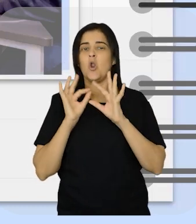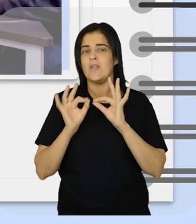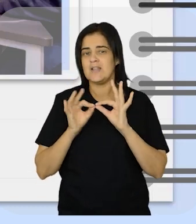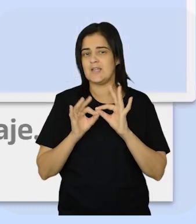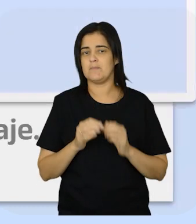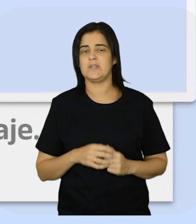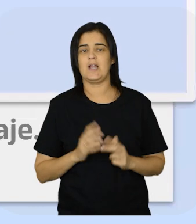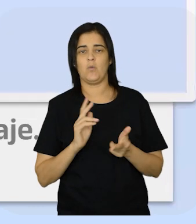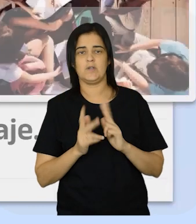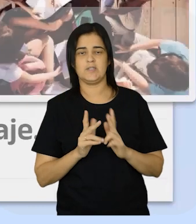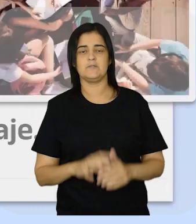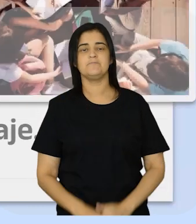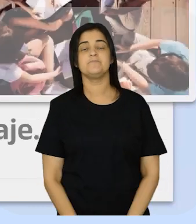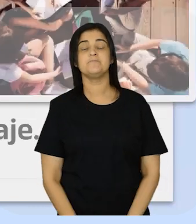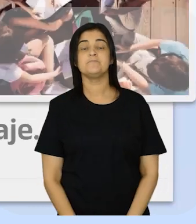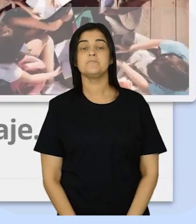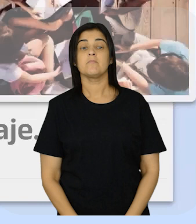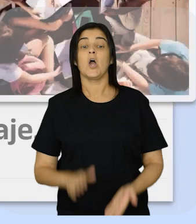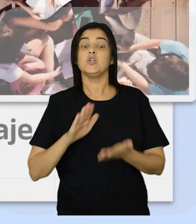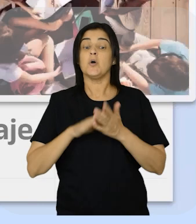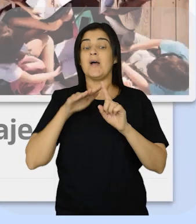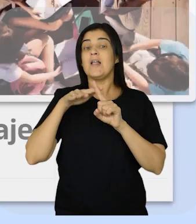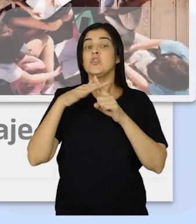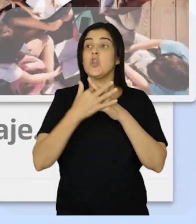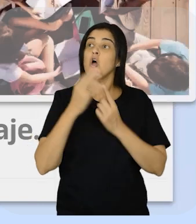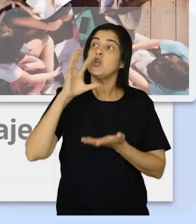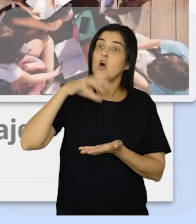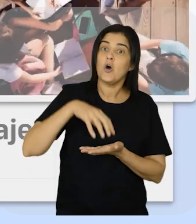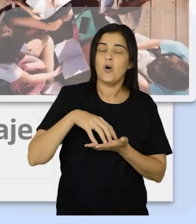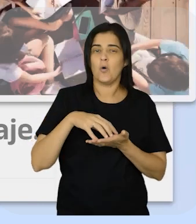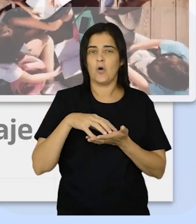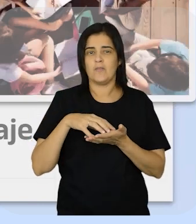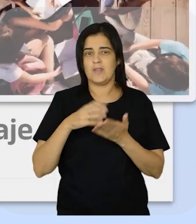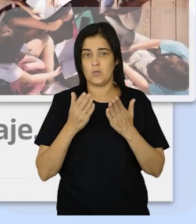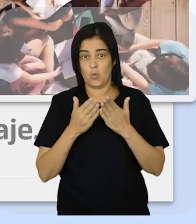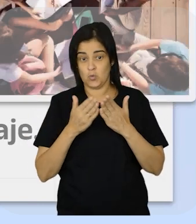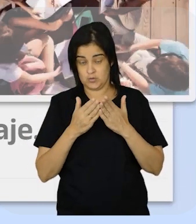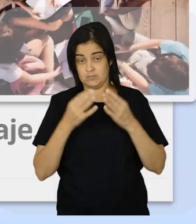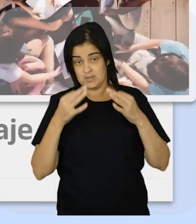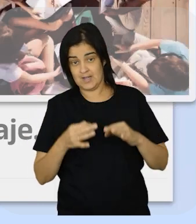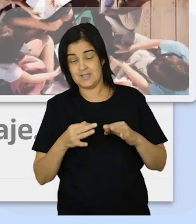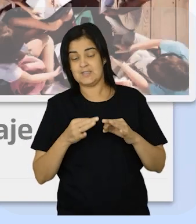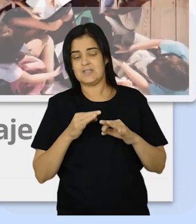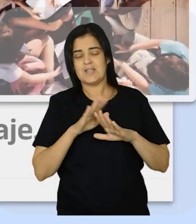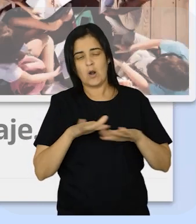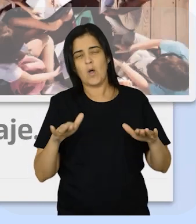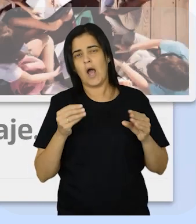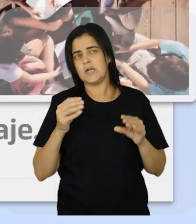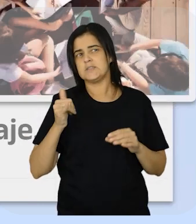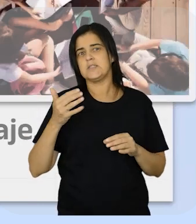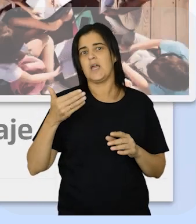interpretación. En cuanto al entorno académico del alumno, bueno, hace bastante